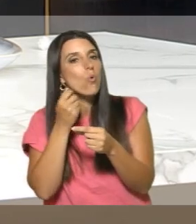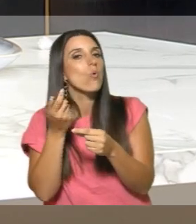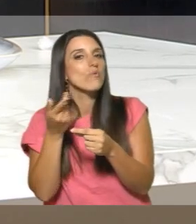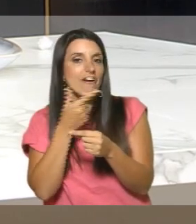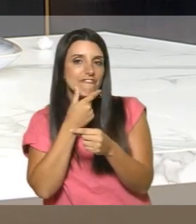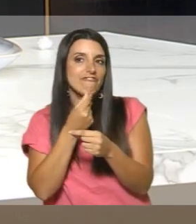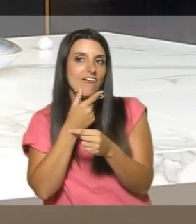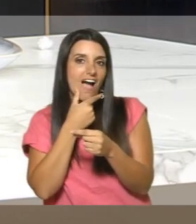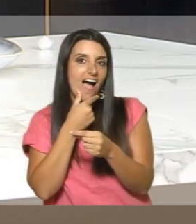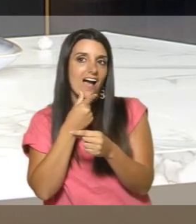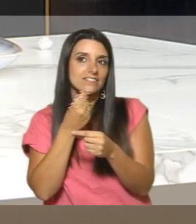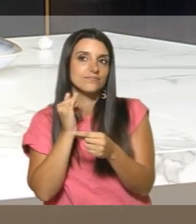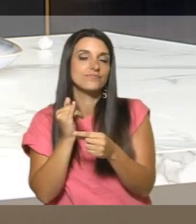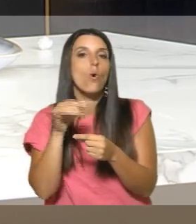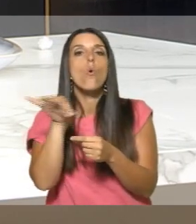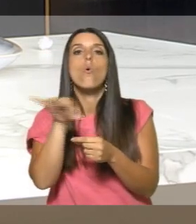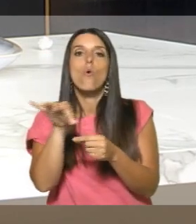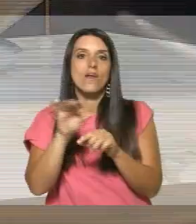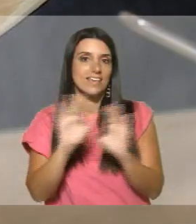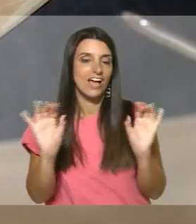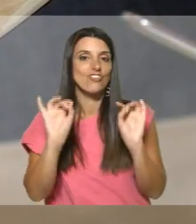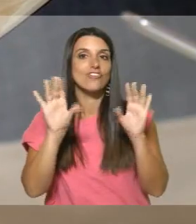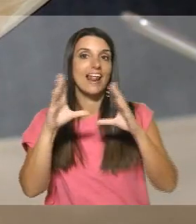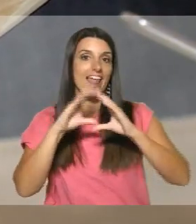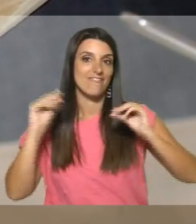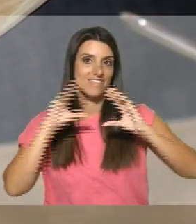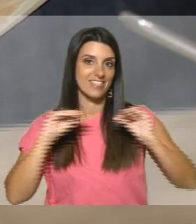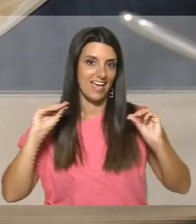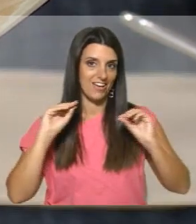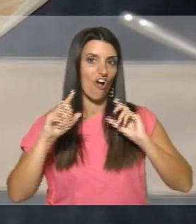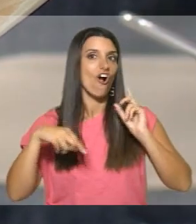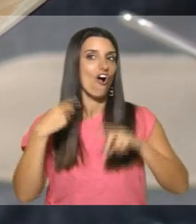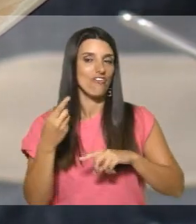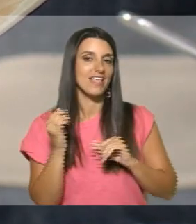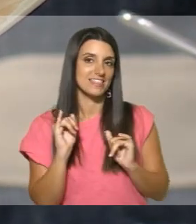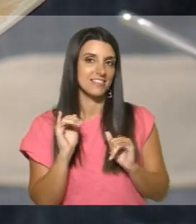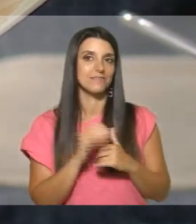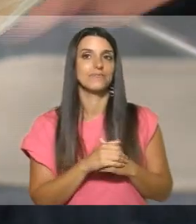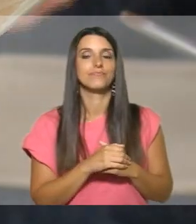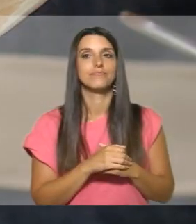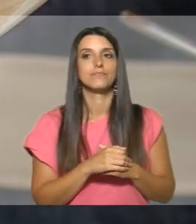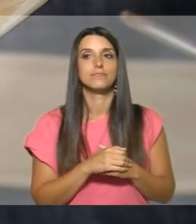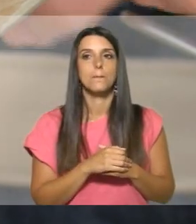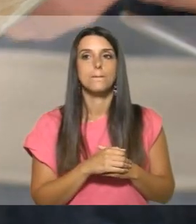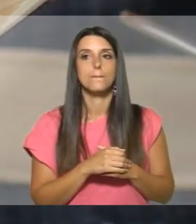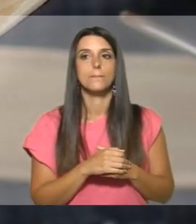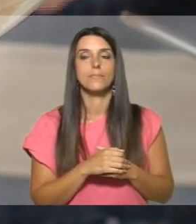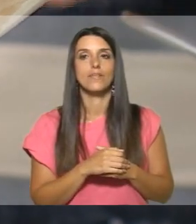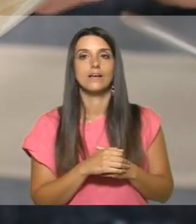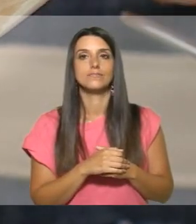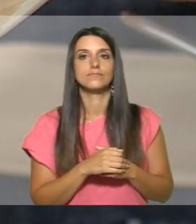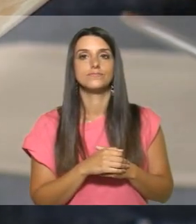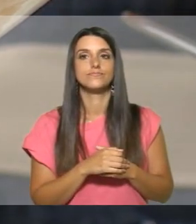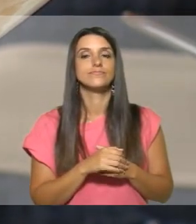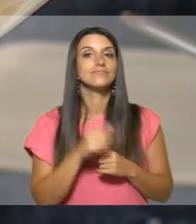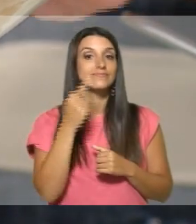eso lo hicimos así esta vez. Por única vez, ¿eh? Solo para las fiestas. El resto de las veces lo hacemos. ¿Ah? Vas a ir escurriendo